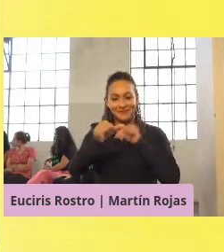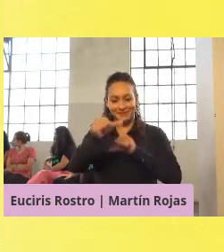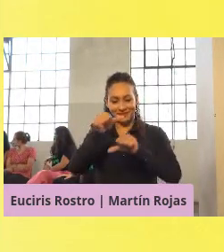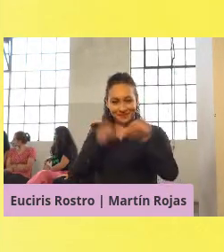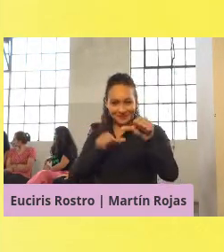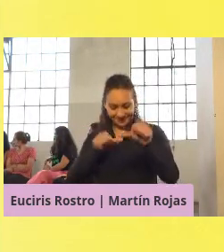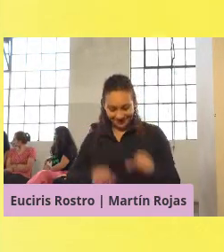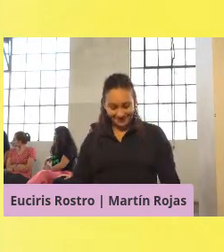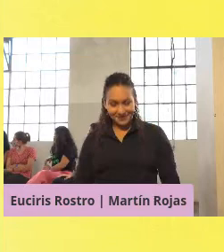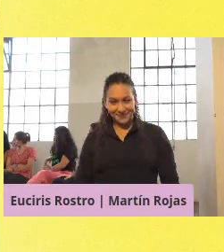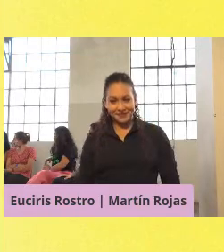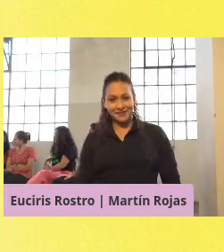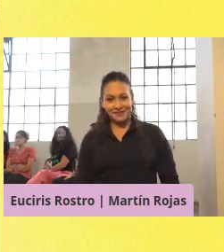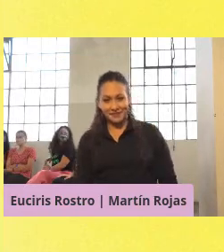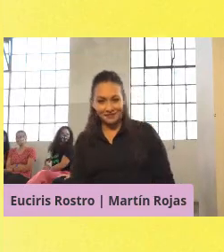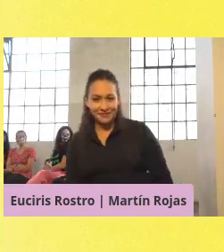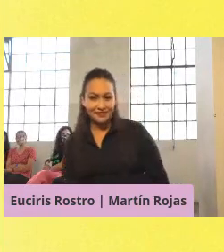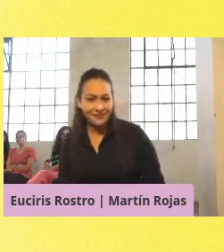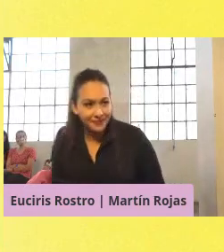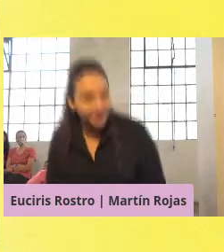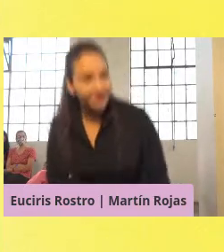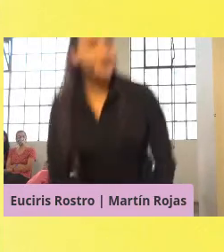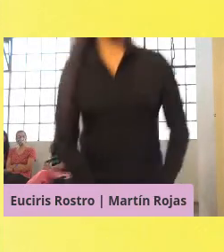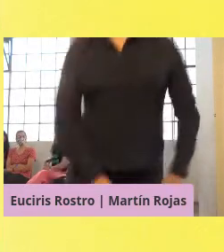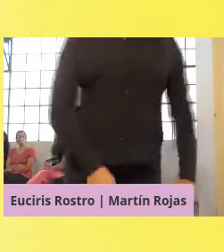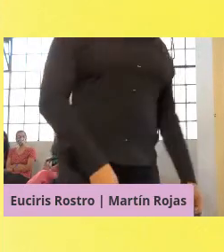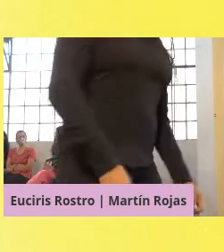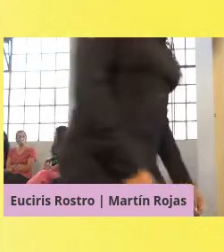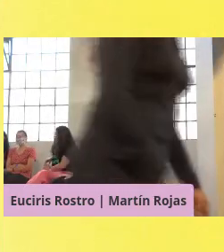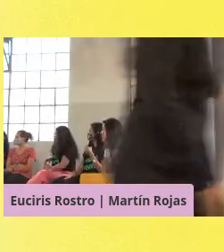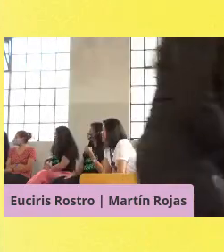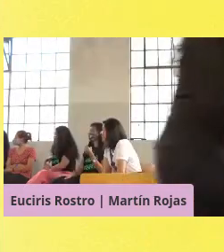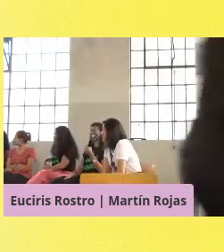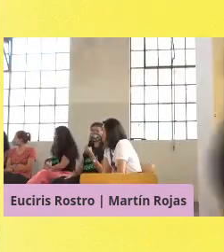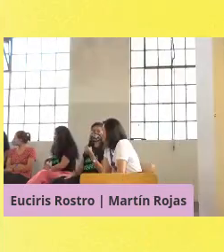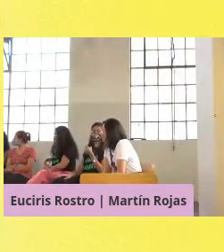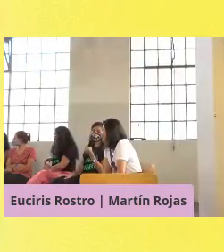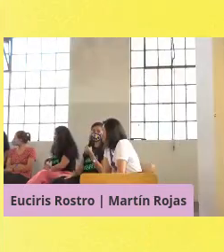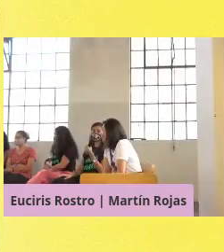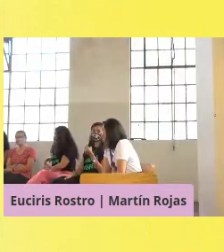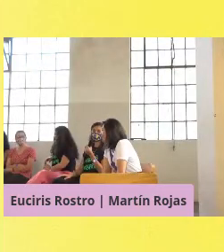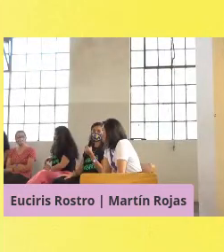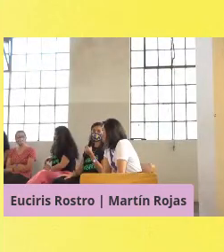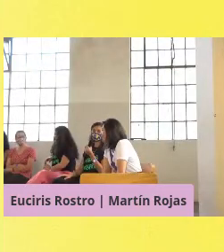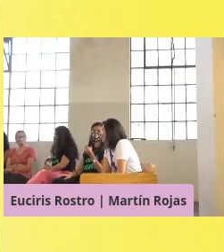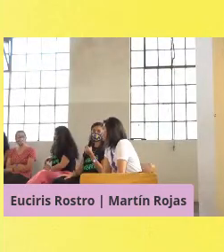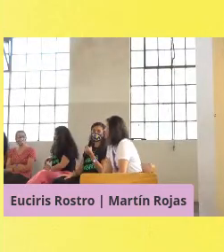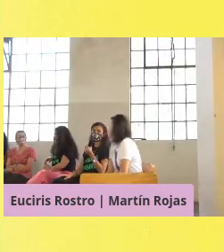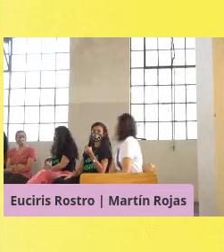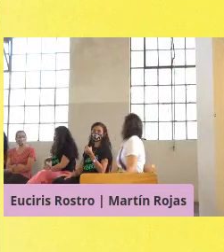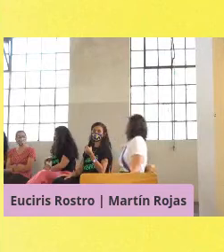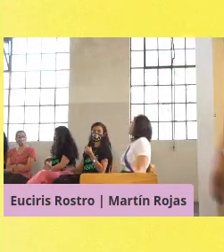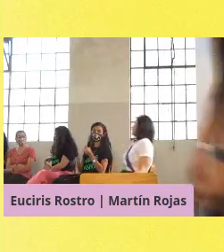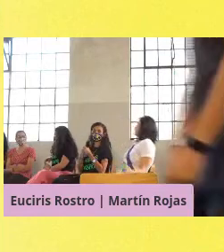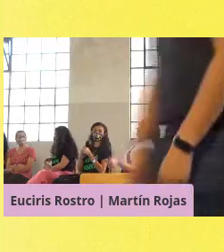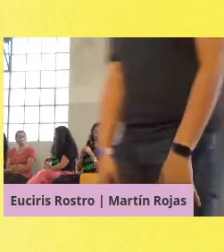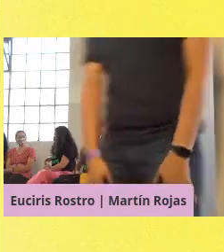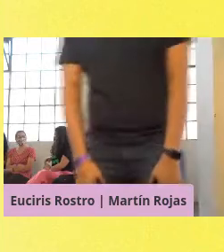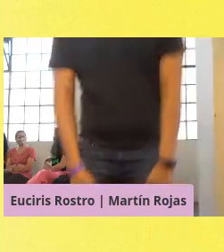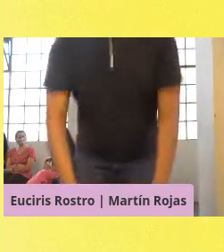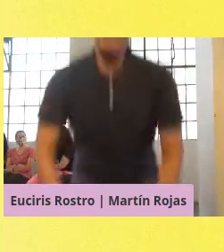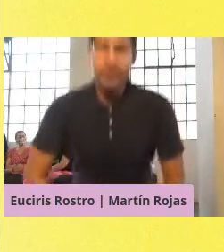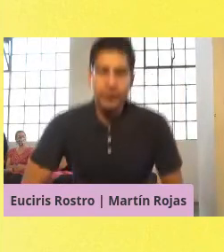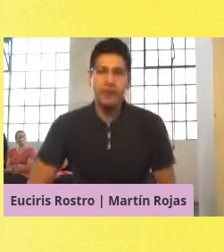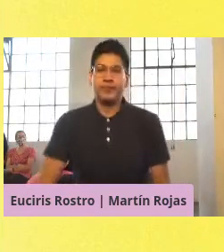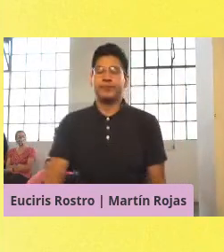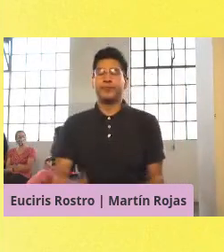la pregunta hacia Elsa directamente, porque yo sé que sufriste de ahí de un percance en redes y que